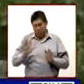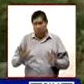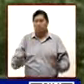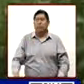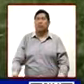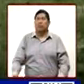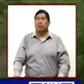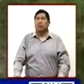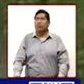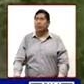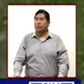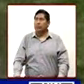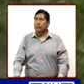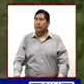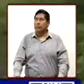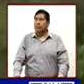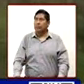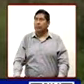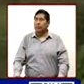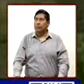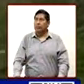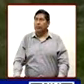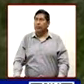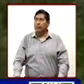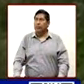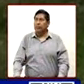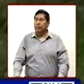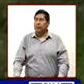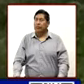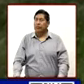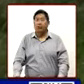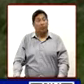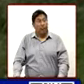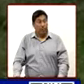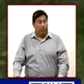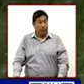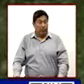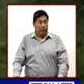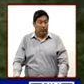respectivamente. Ya se va a acabar. Ya está, ya.